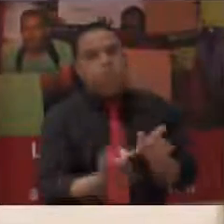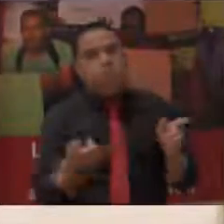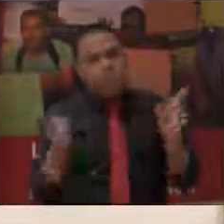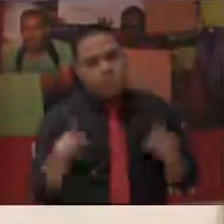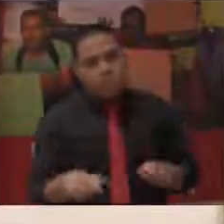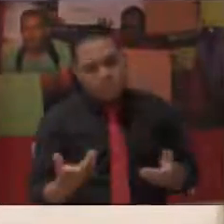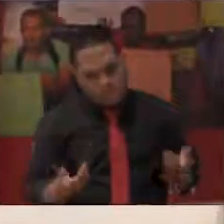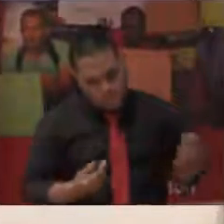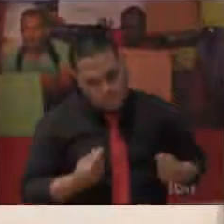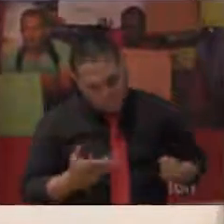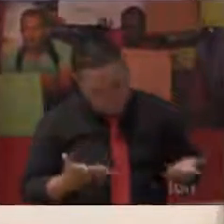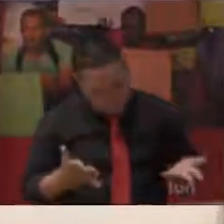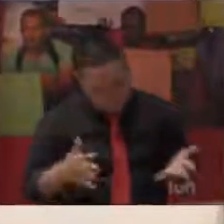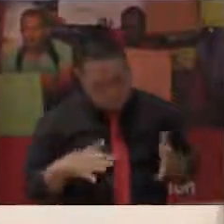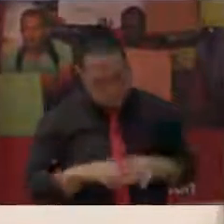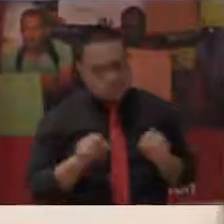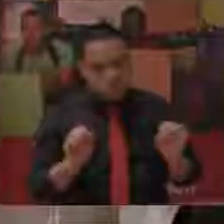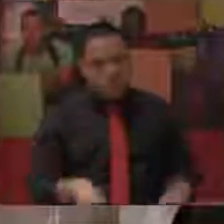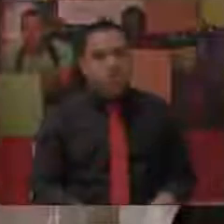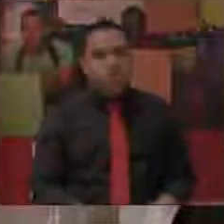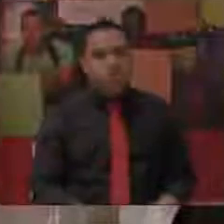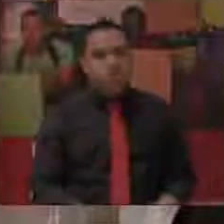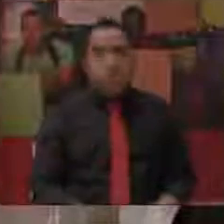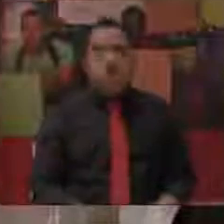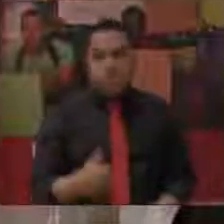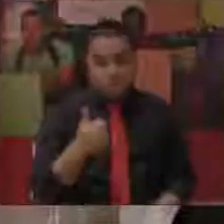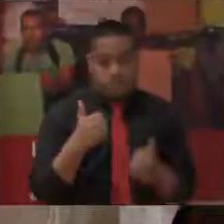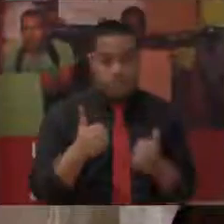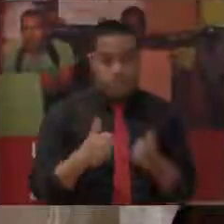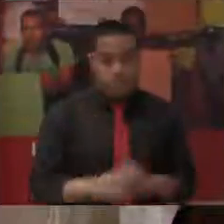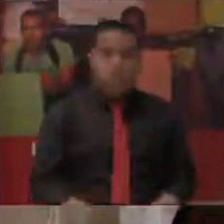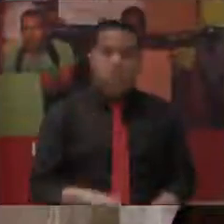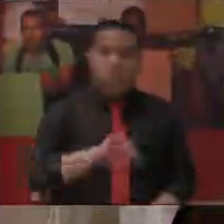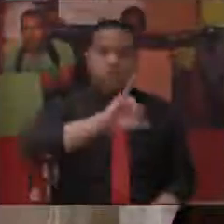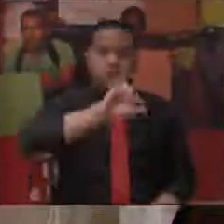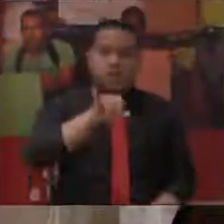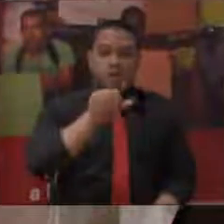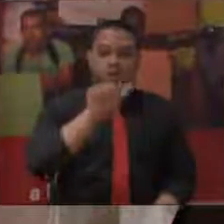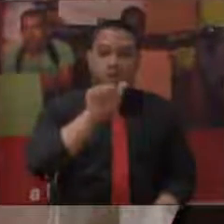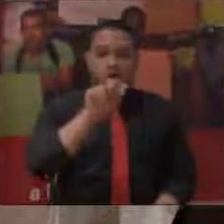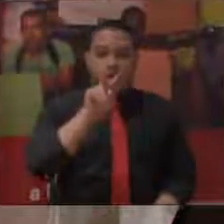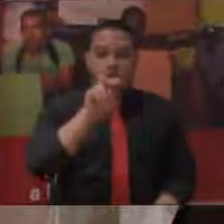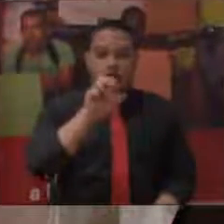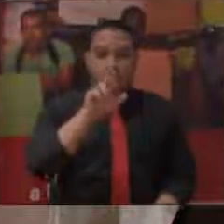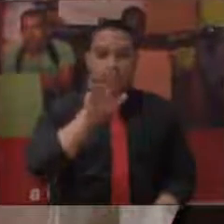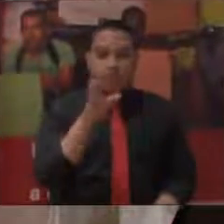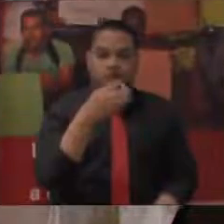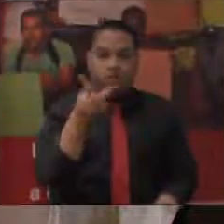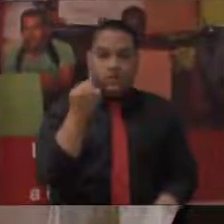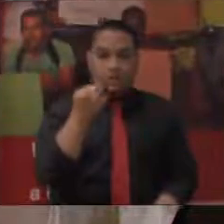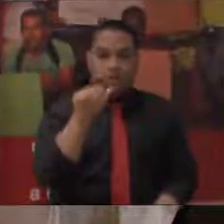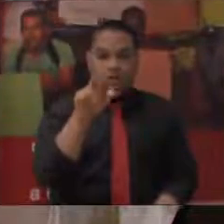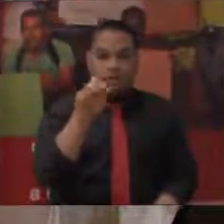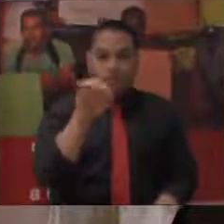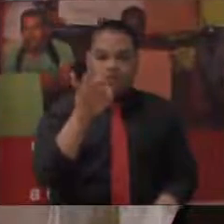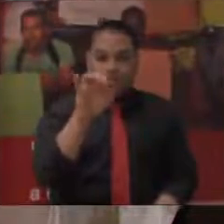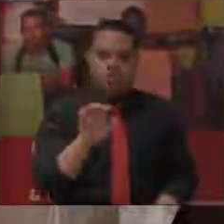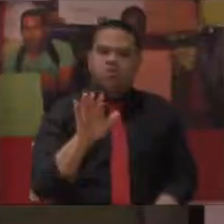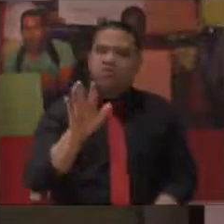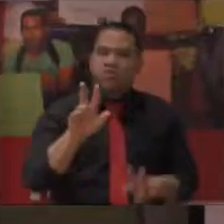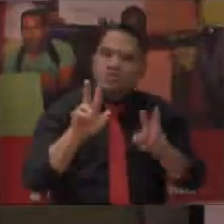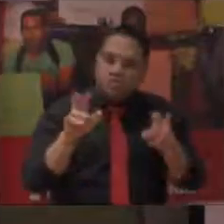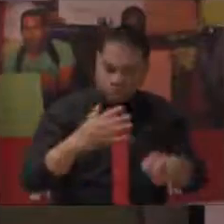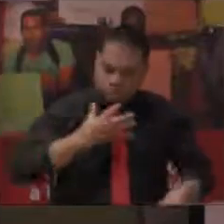la reconciliación. Bueno, Javier Sarmiento, ¿cuál es la contribución a la verdad y a la